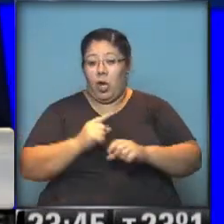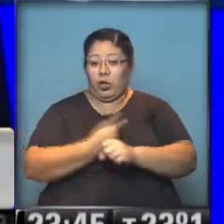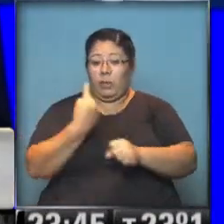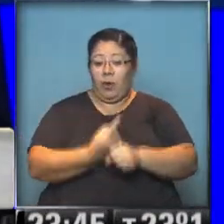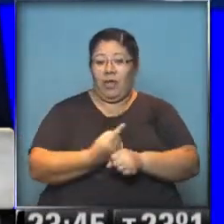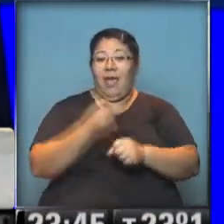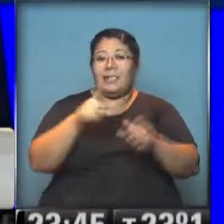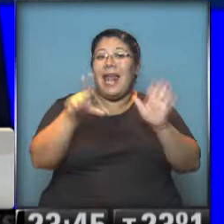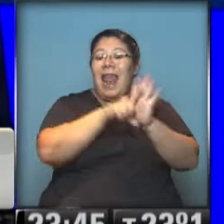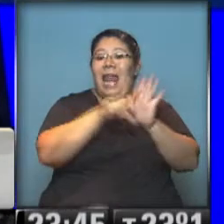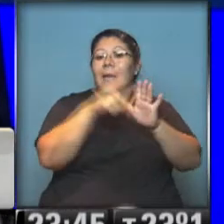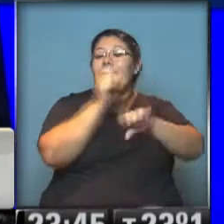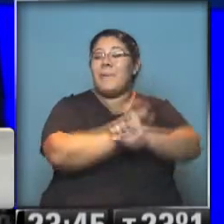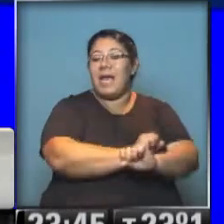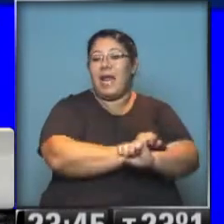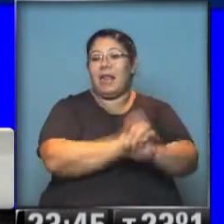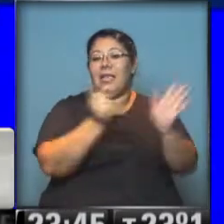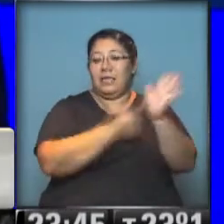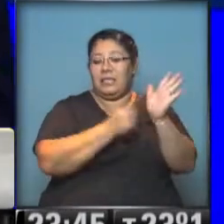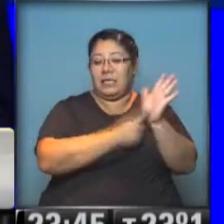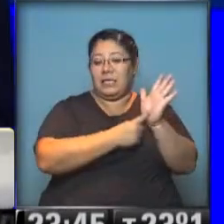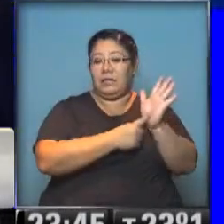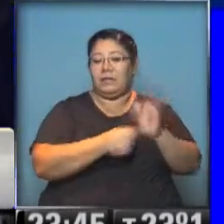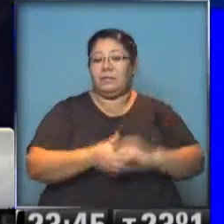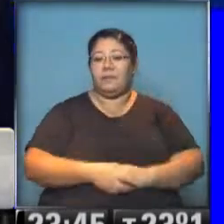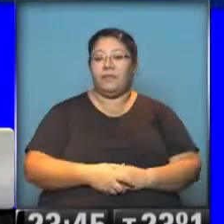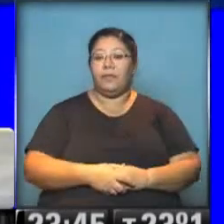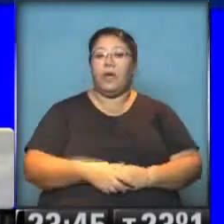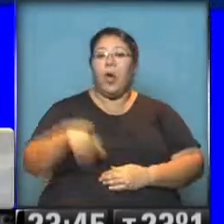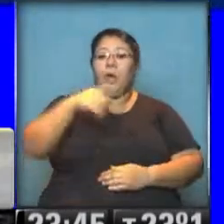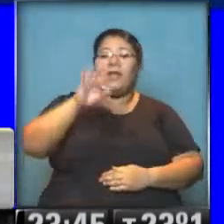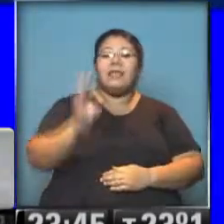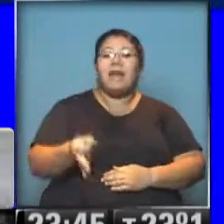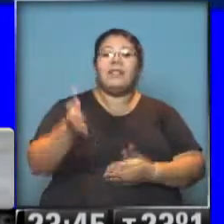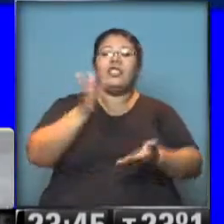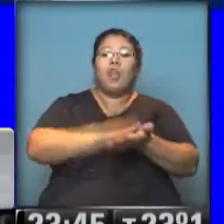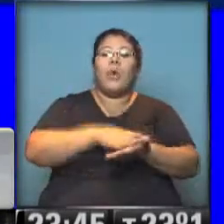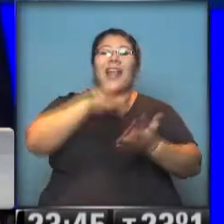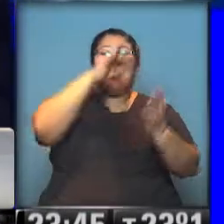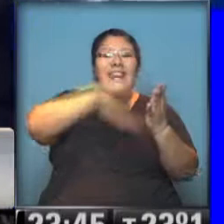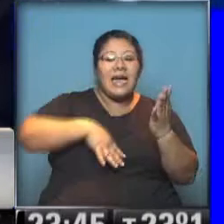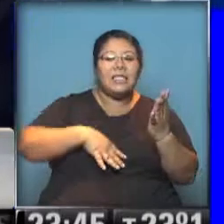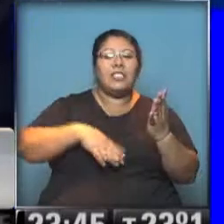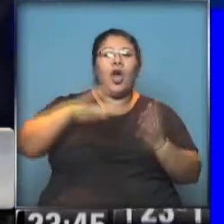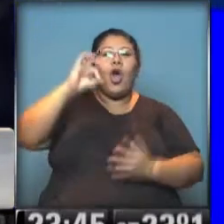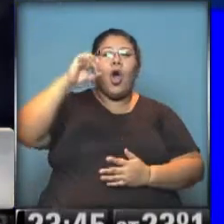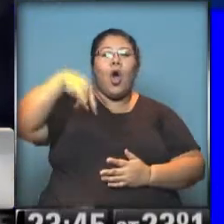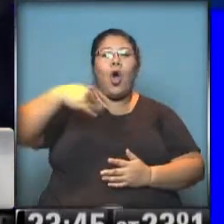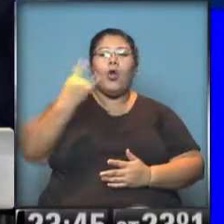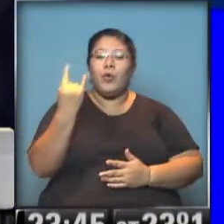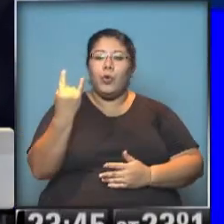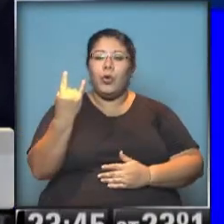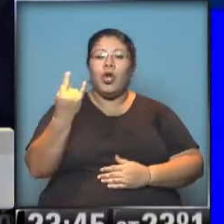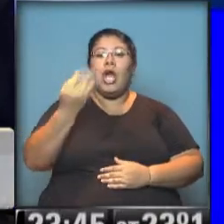penal. Los textos de la ONU, que ustedes se habían conocido, los mencionó Rafecas en su fallo, habló la presidenta